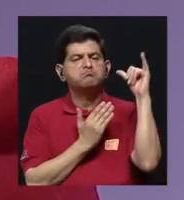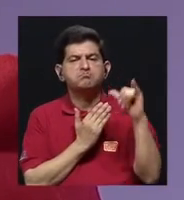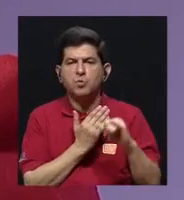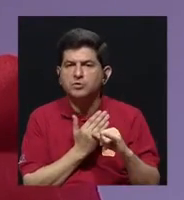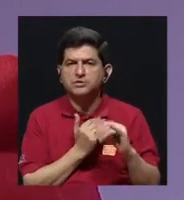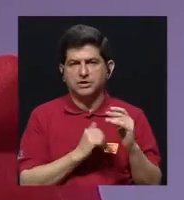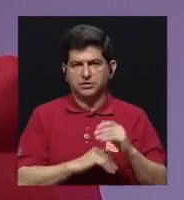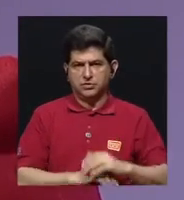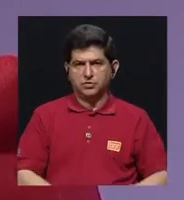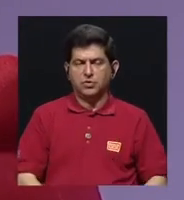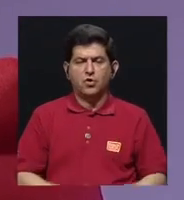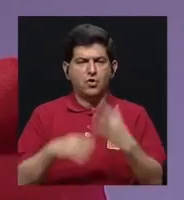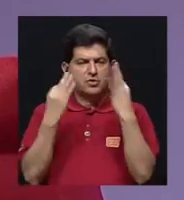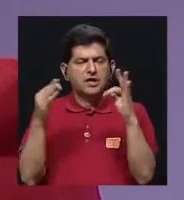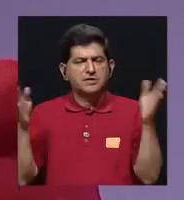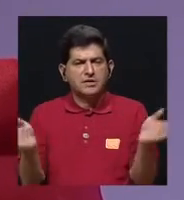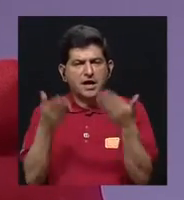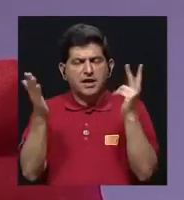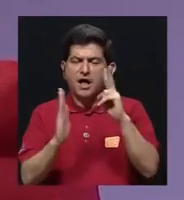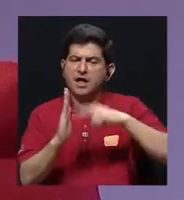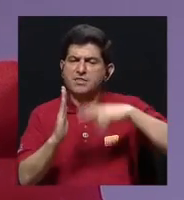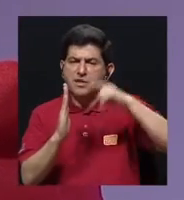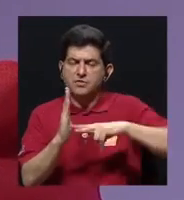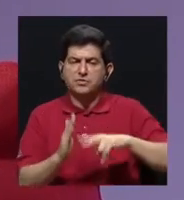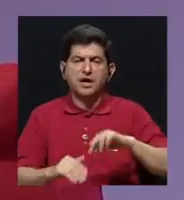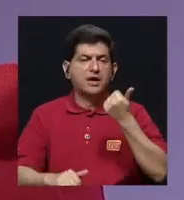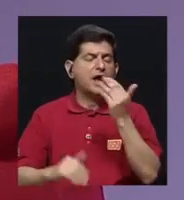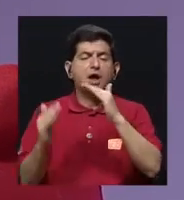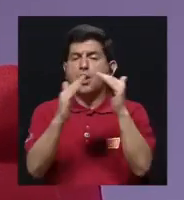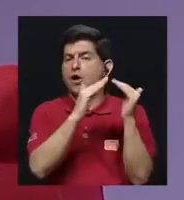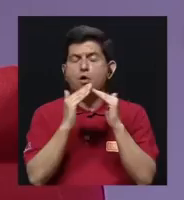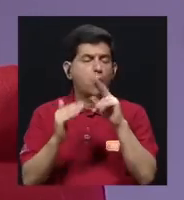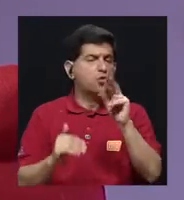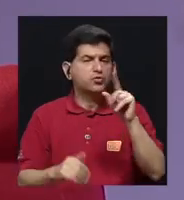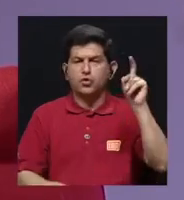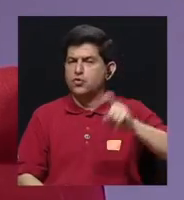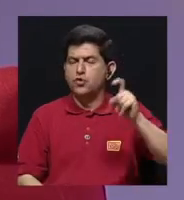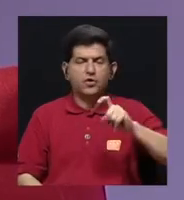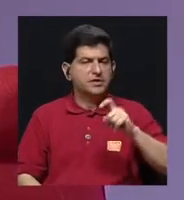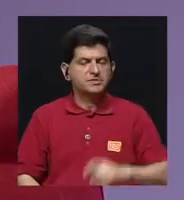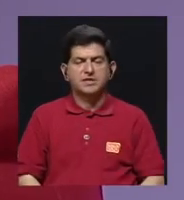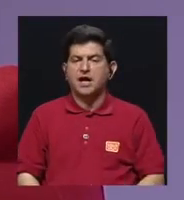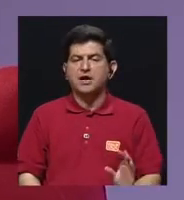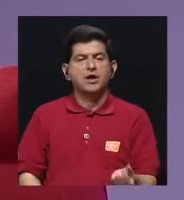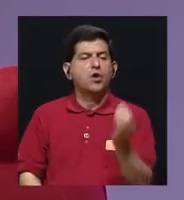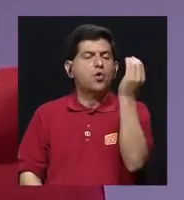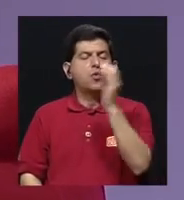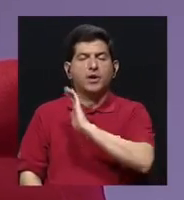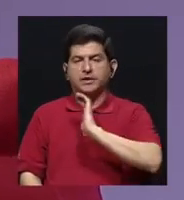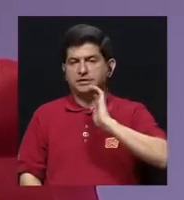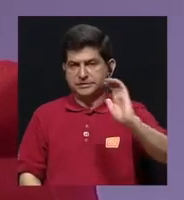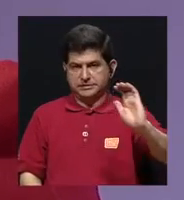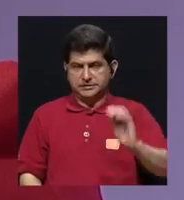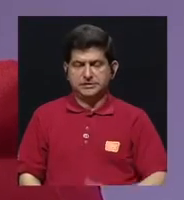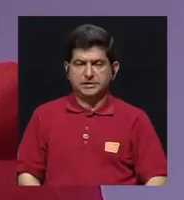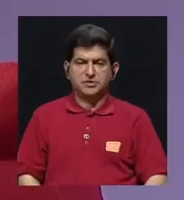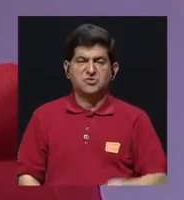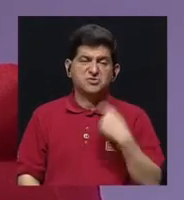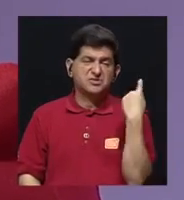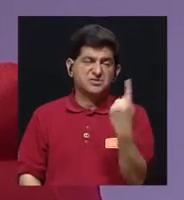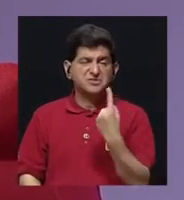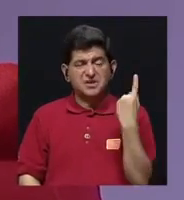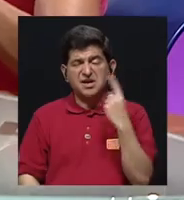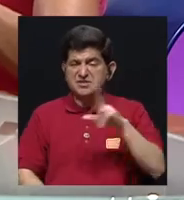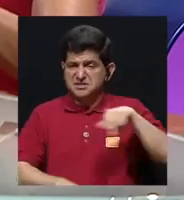proyecto que procurara el fomento de la lectura en otras poblaciones que no sean necesariamente jóvenes y niños, con quienes